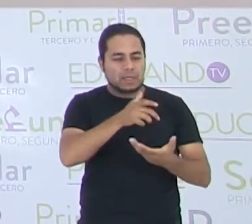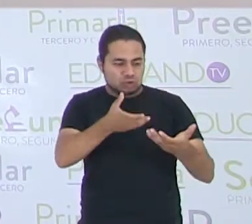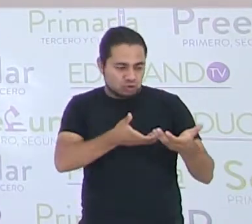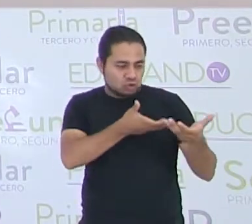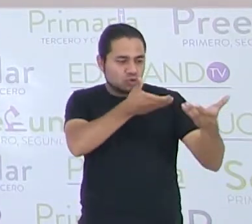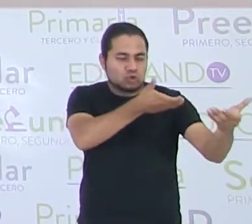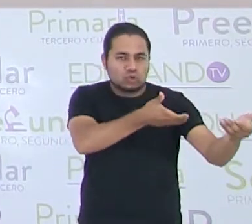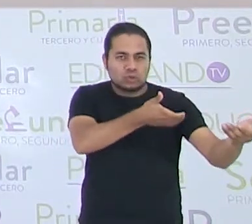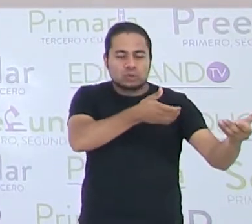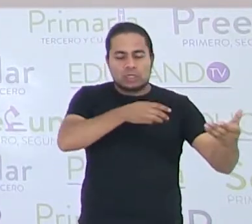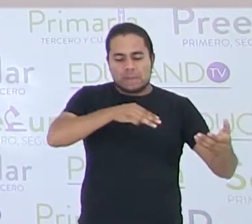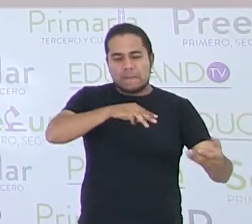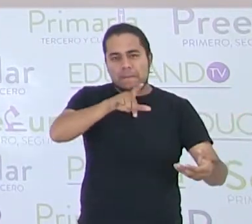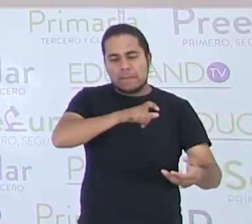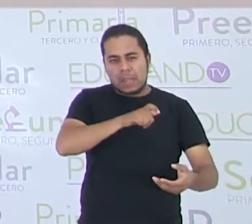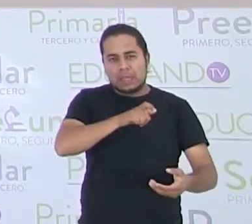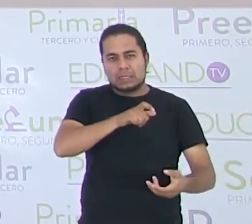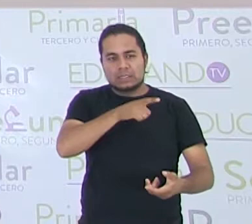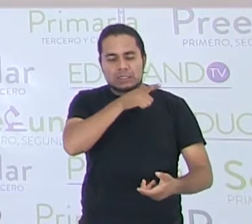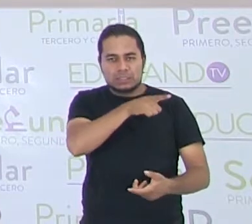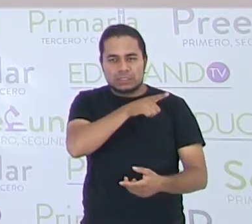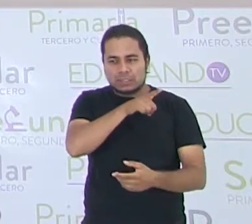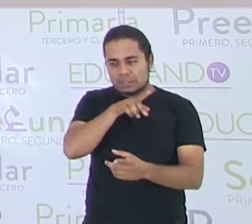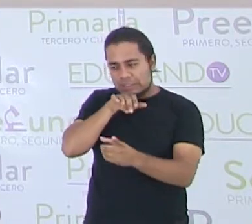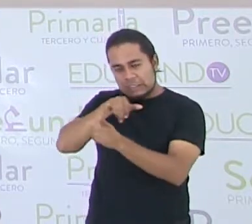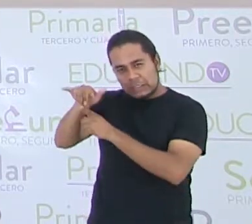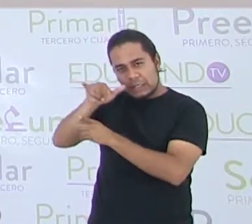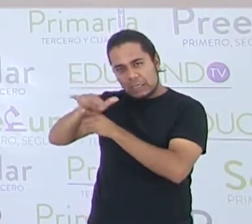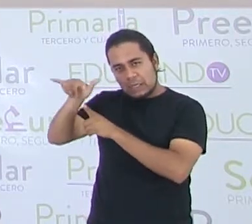a nadie.